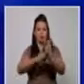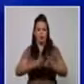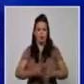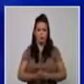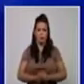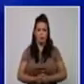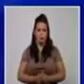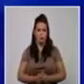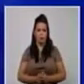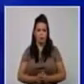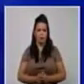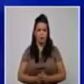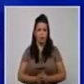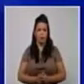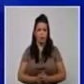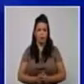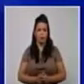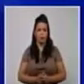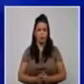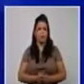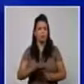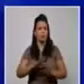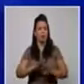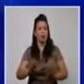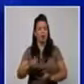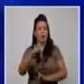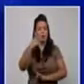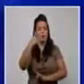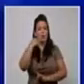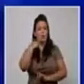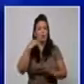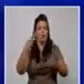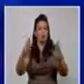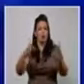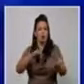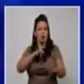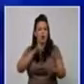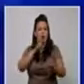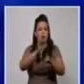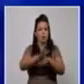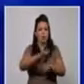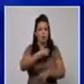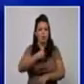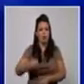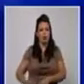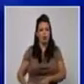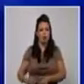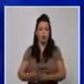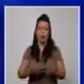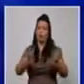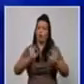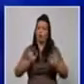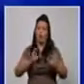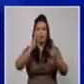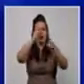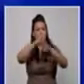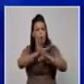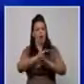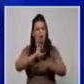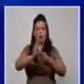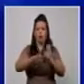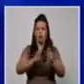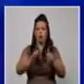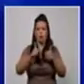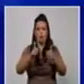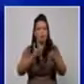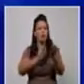enfermedad, lejos de tener un control, no se ha logrado. Se sigue investigando, hay un grupo